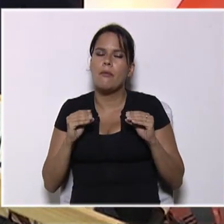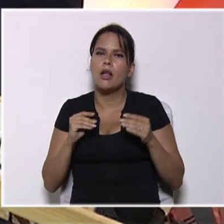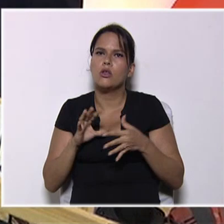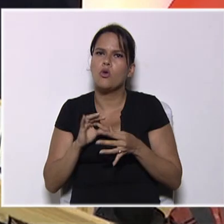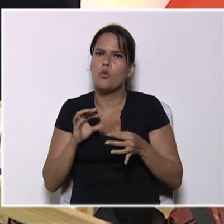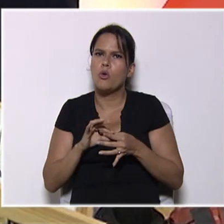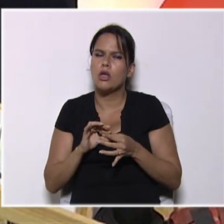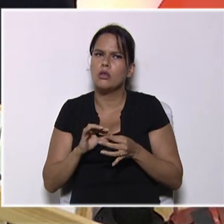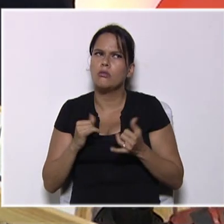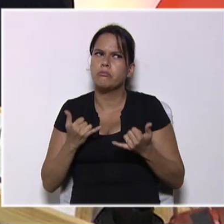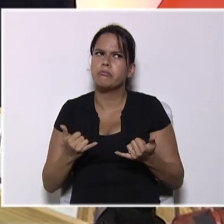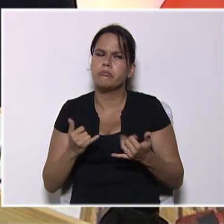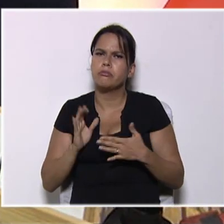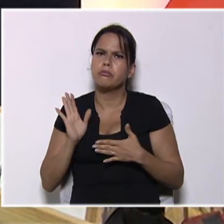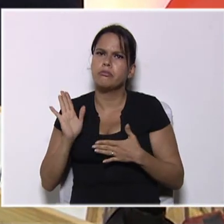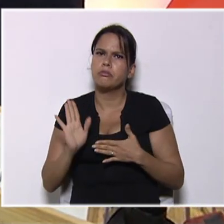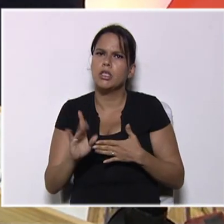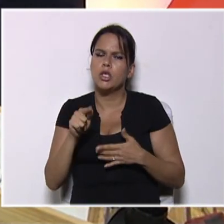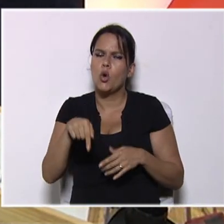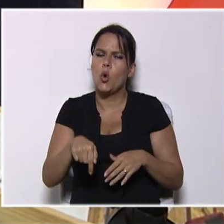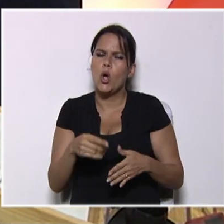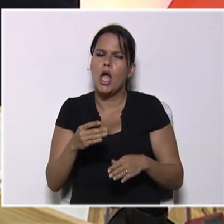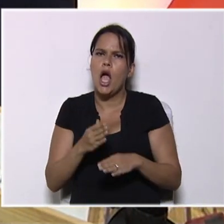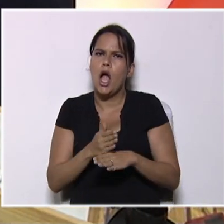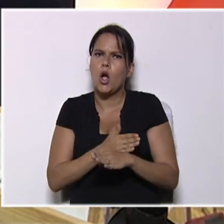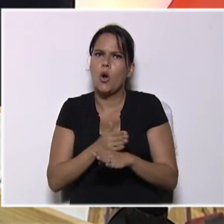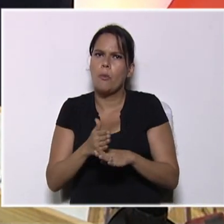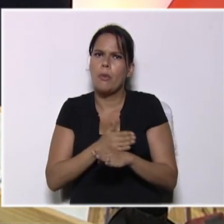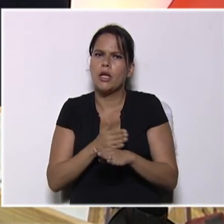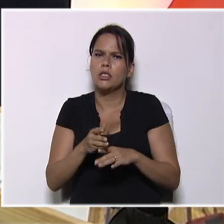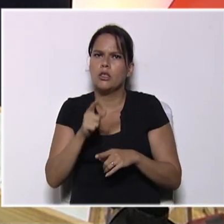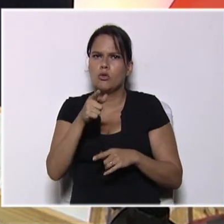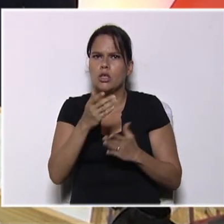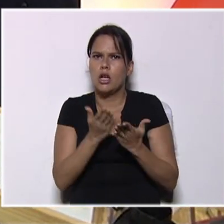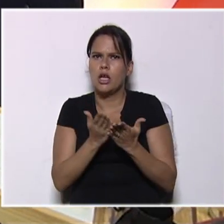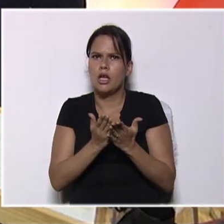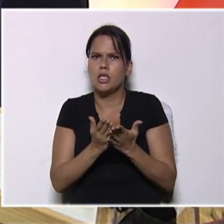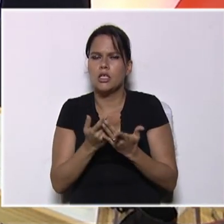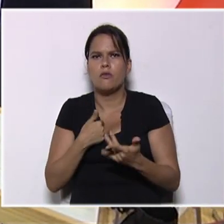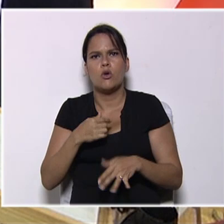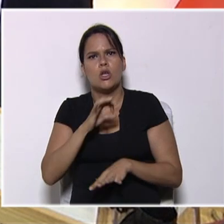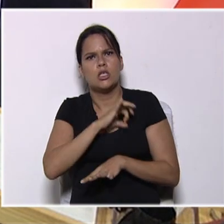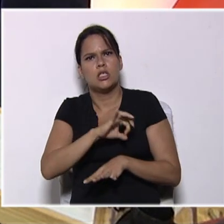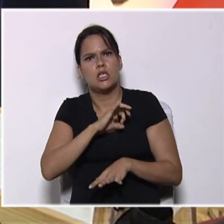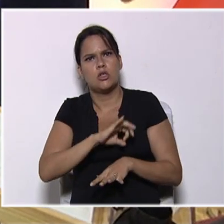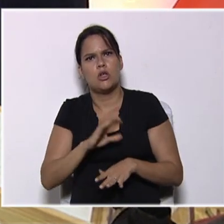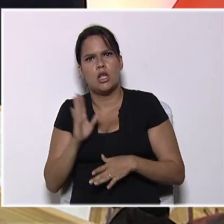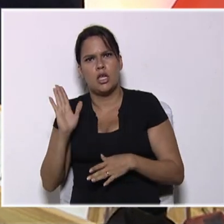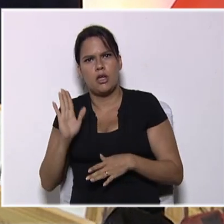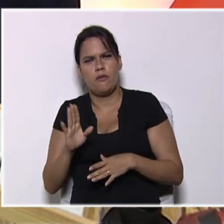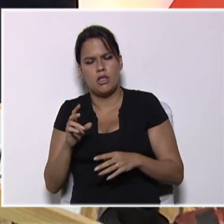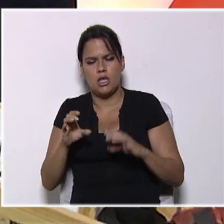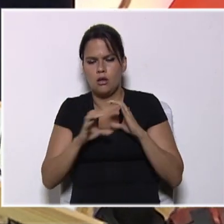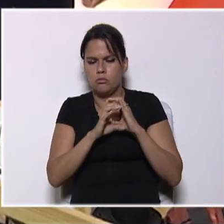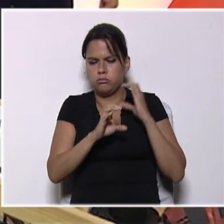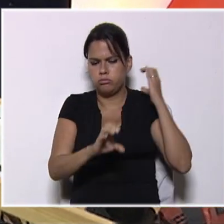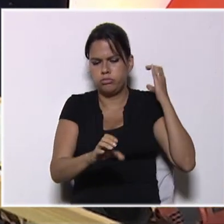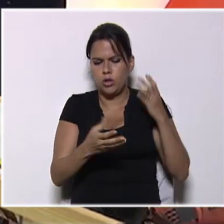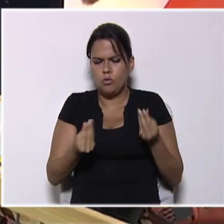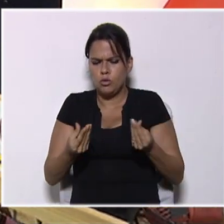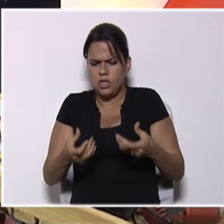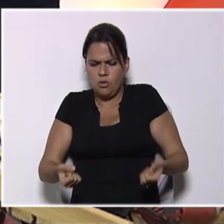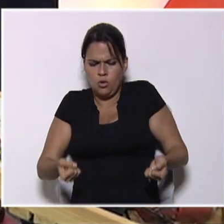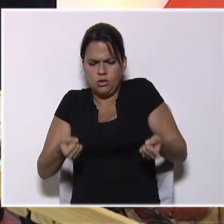hoy viniendo a compartir con ustedes la clase y con Omaira, que fue una señora que iba en el carrito por puesto con un poco de bolsa,